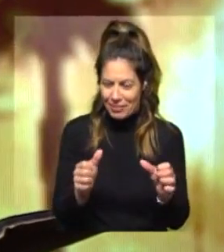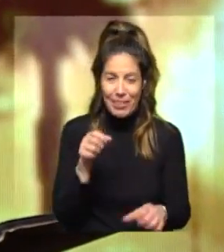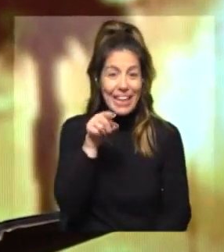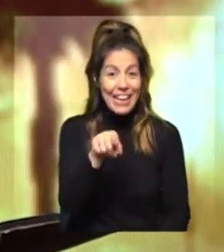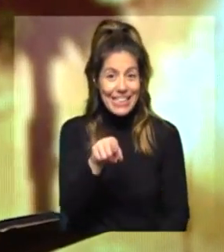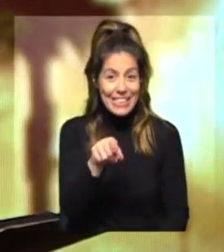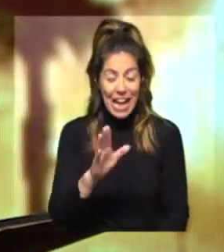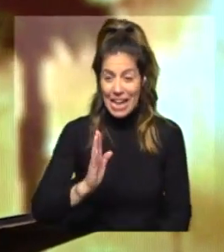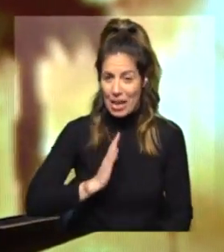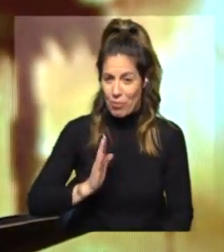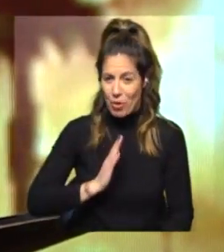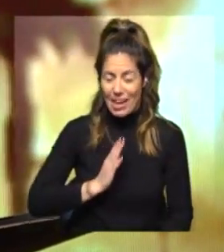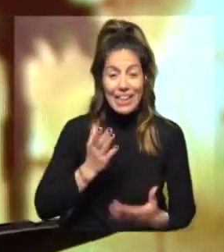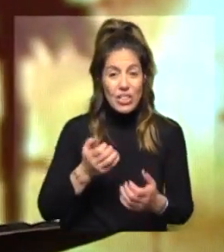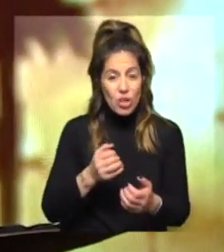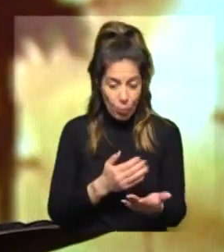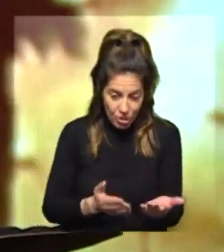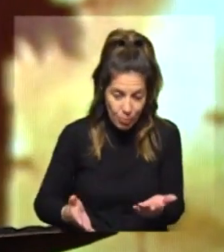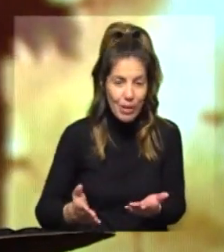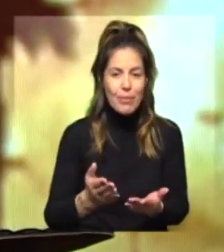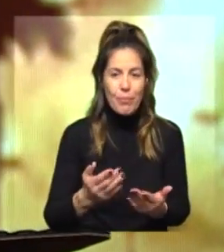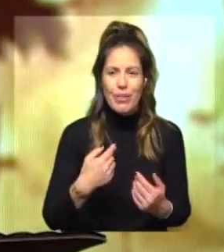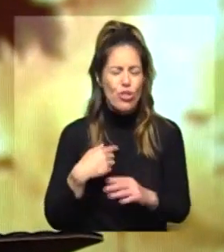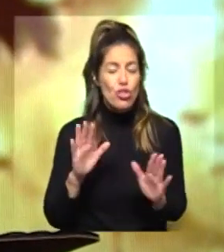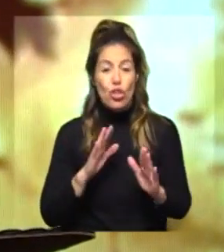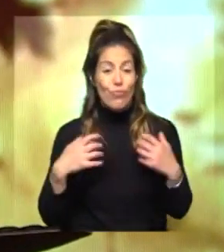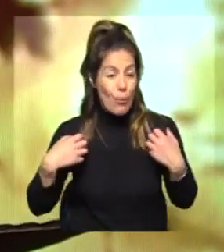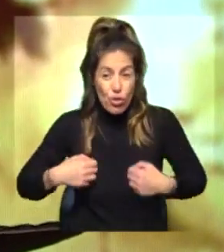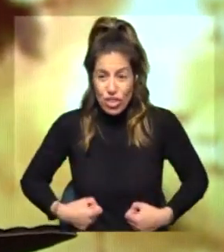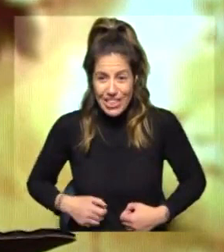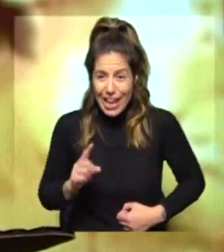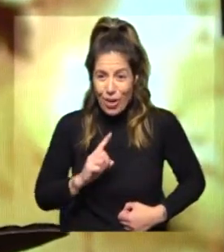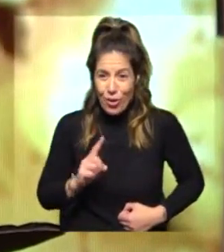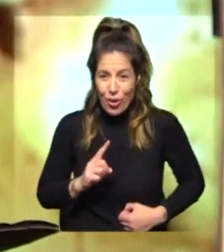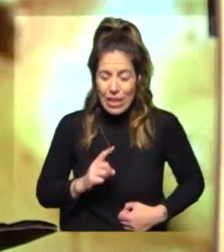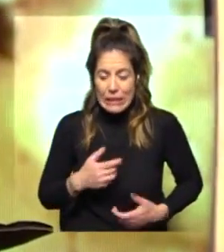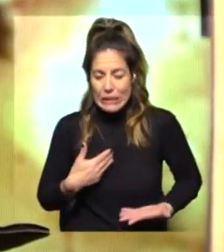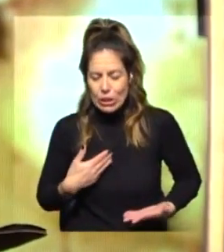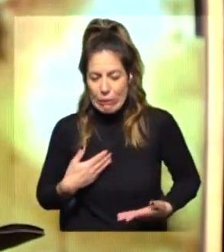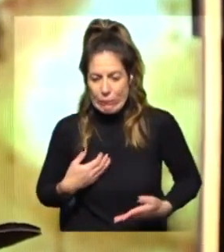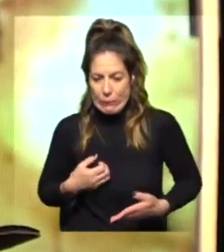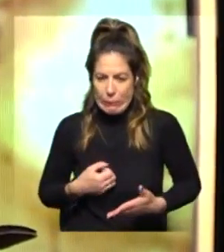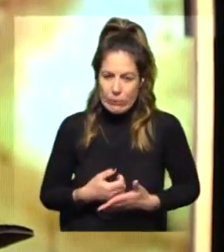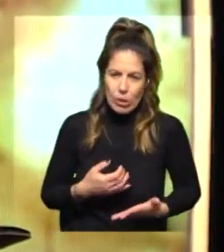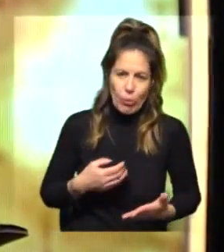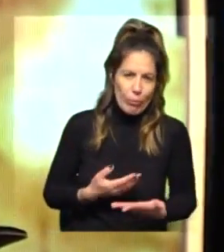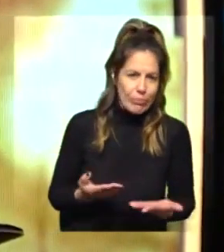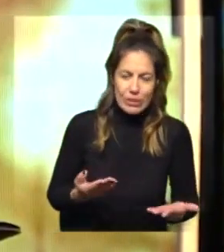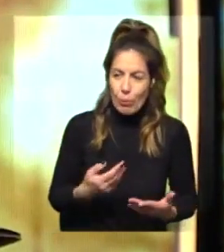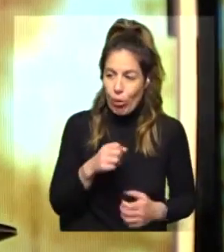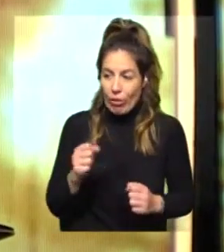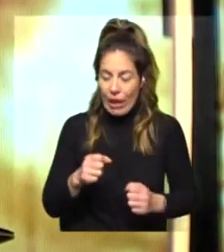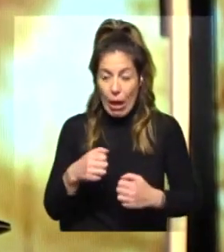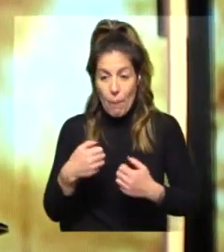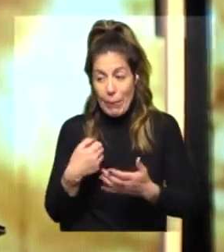hizo el intento de dejarme pasar pero yo todavía no me había puesto la mochila y en mi torpeza era capaz de bajarle los dientes a la veterana del